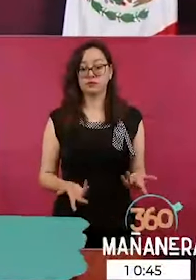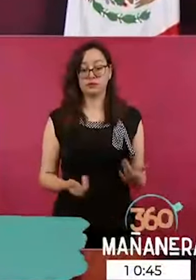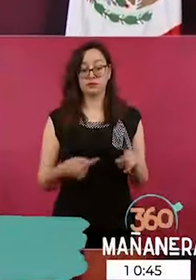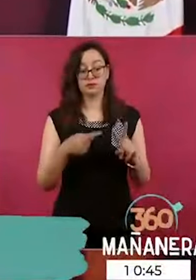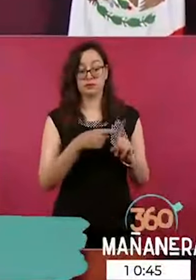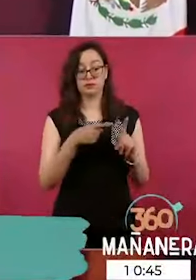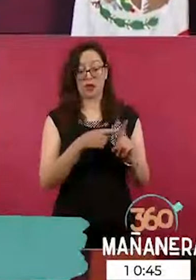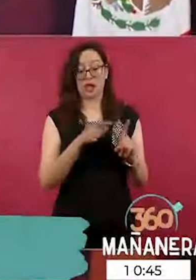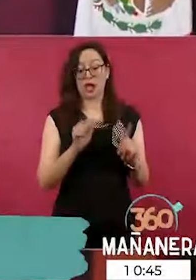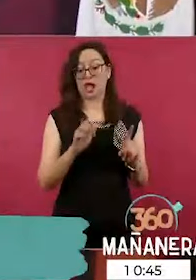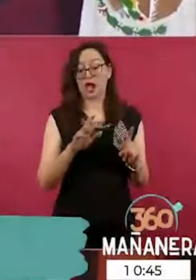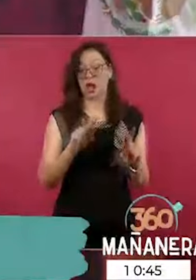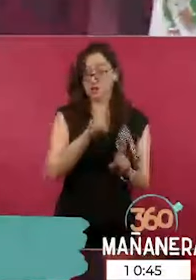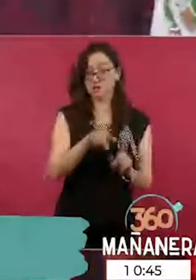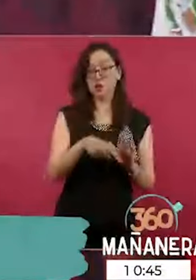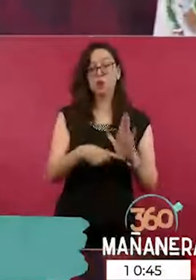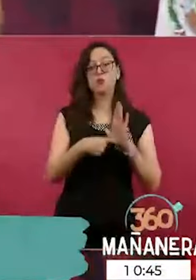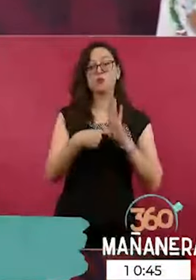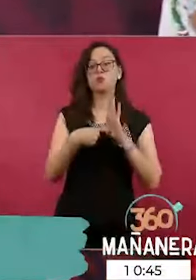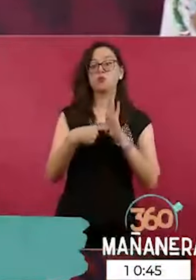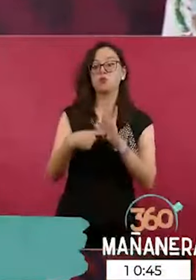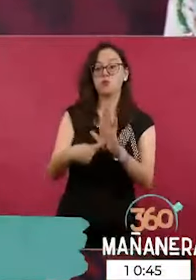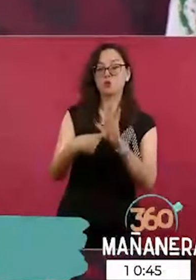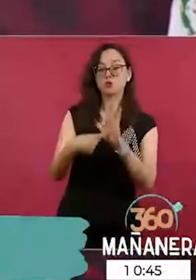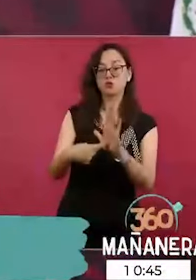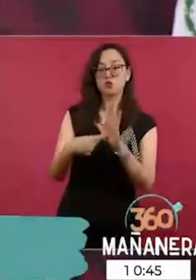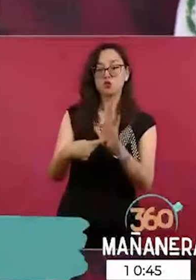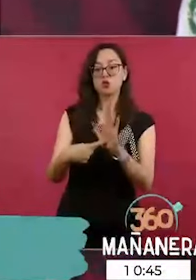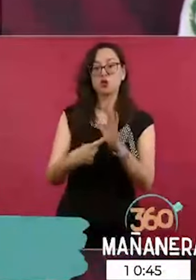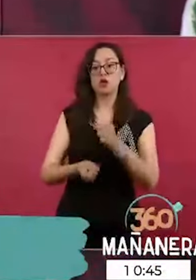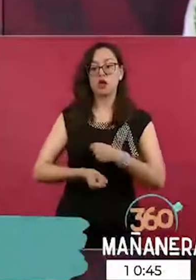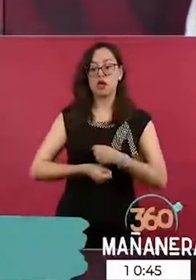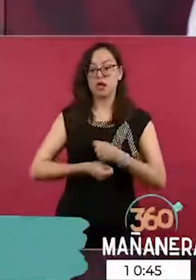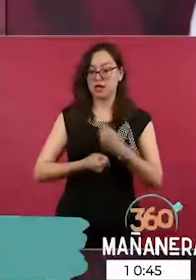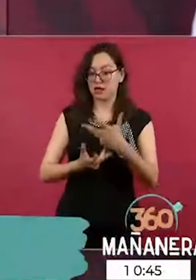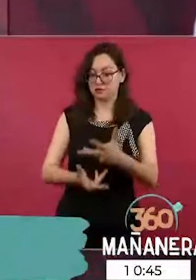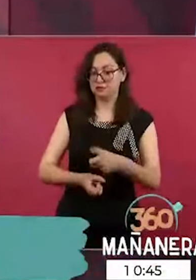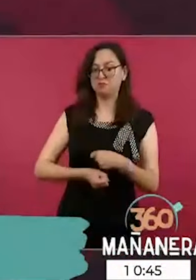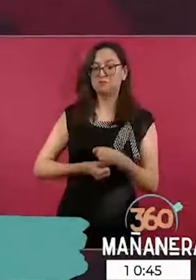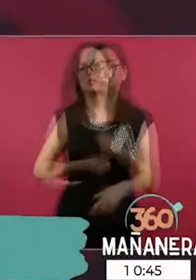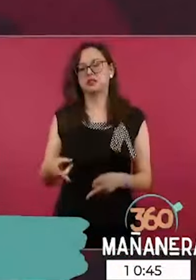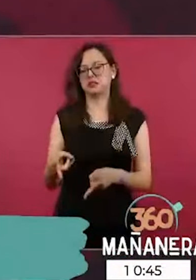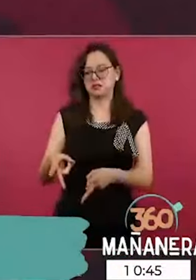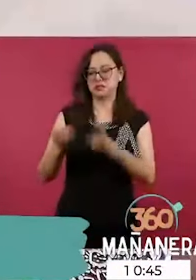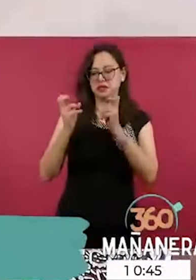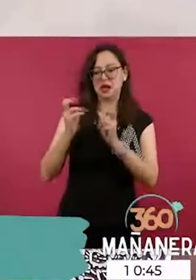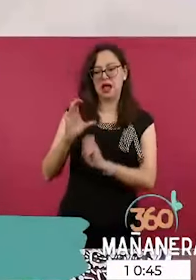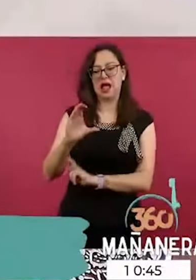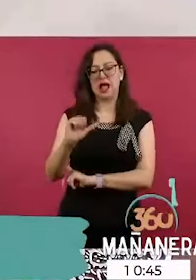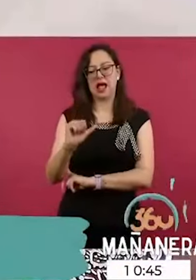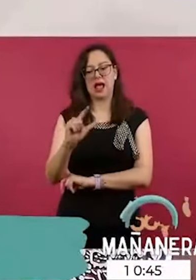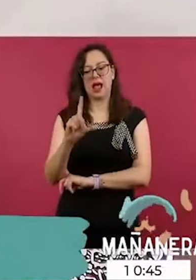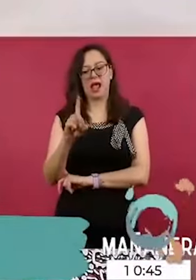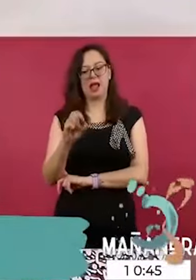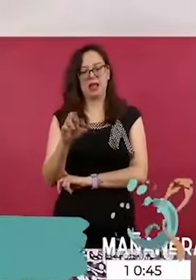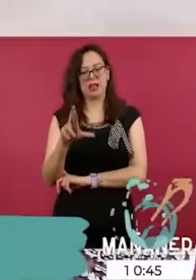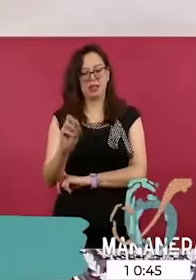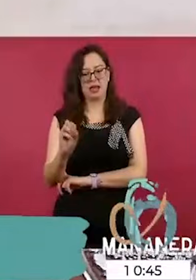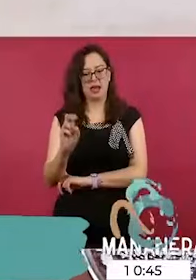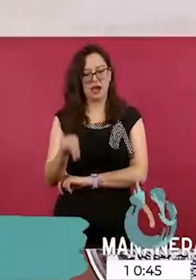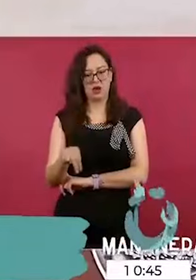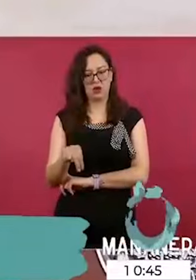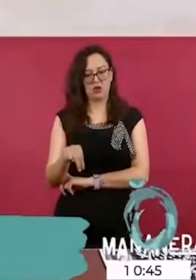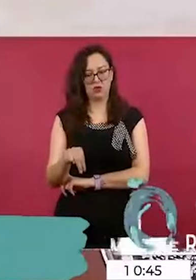ha dado a conocer que el usurpador Felipe Calderón le mandó a decir con el